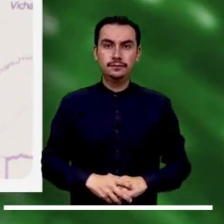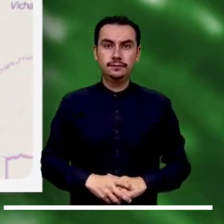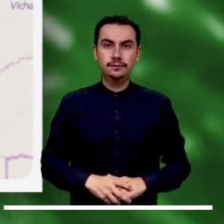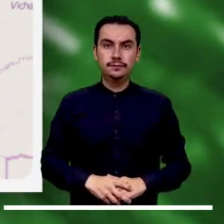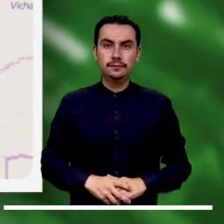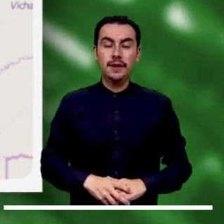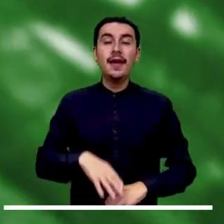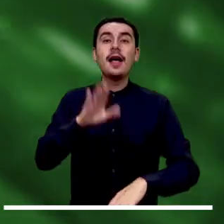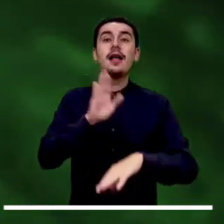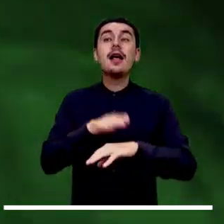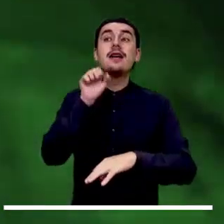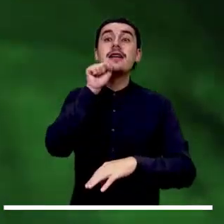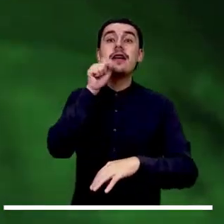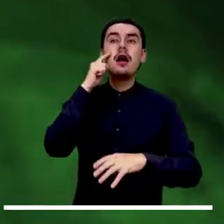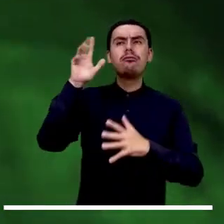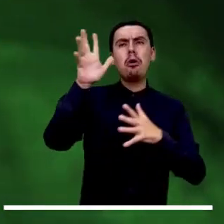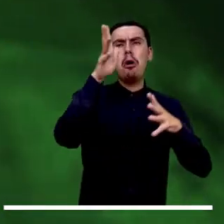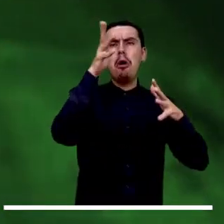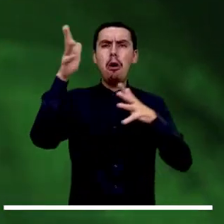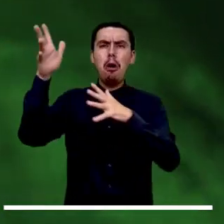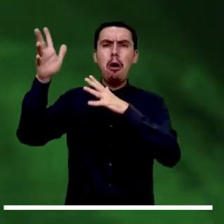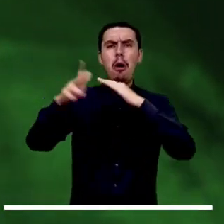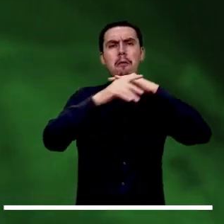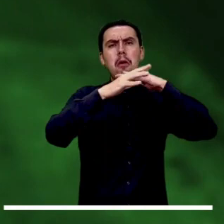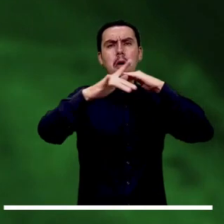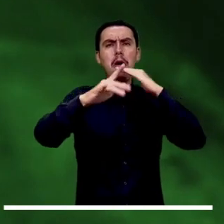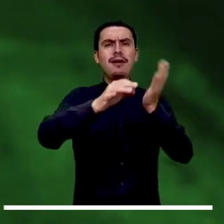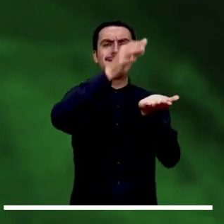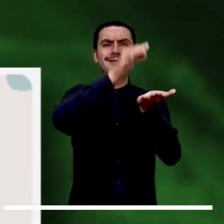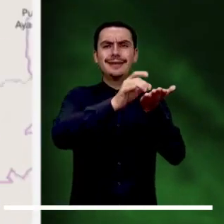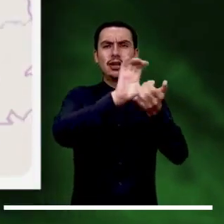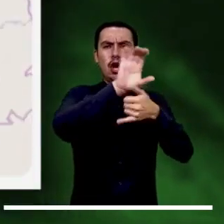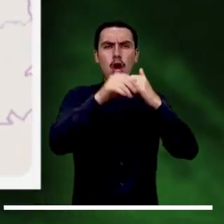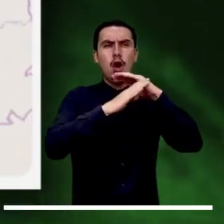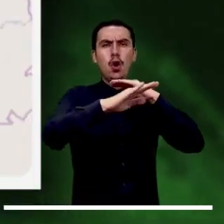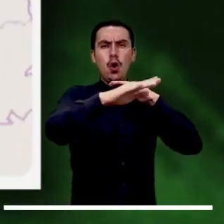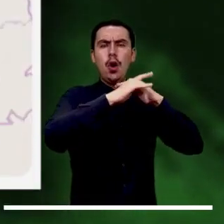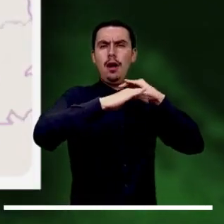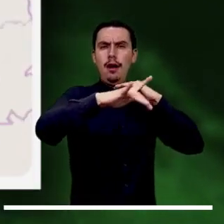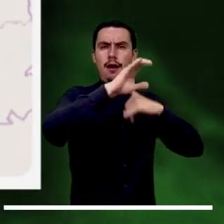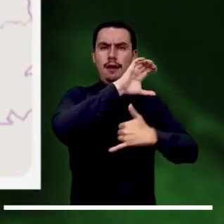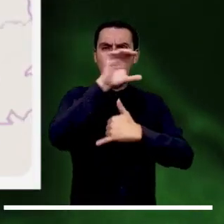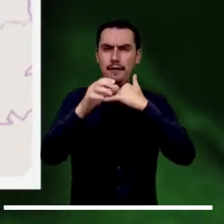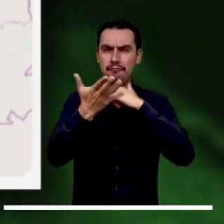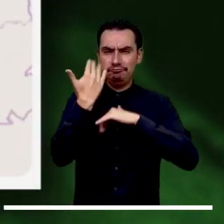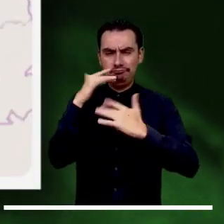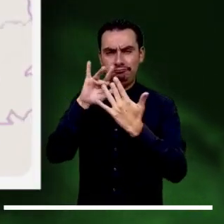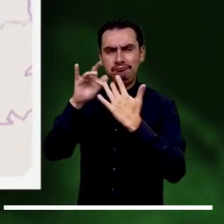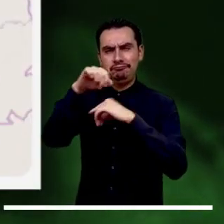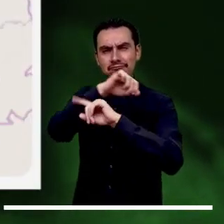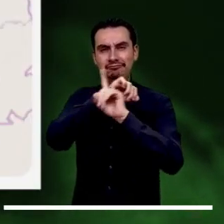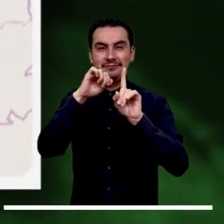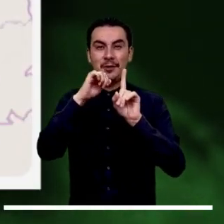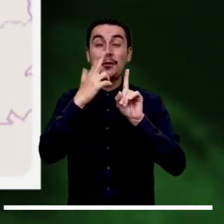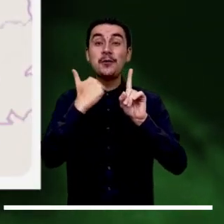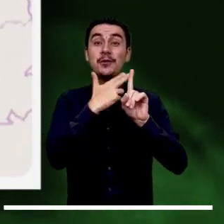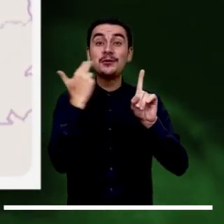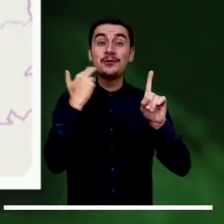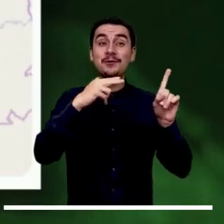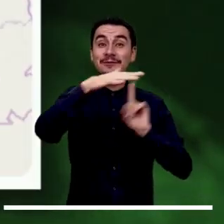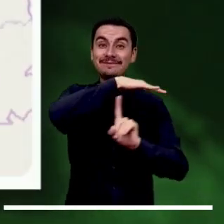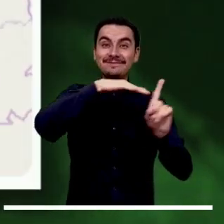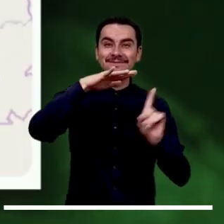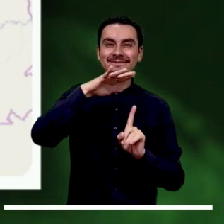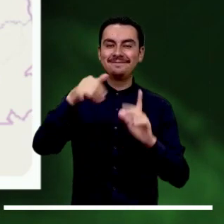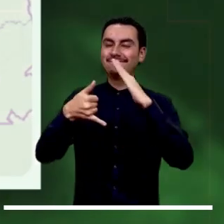Máxima alerta por probabilidad de deslizamientos en Cesar, Magdalena, El Pacífico, Los Andes, Meta,